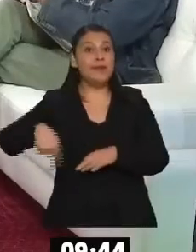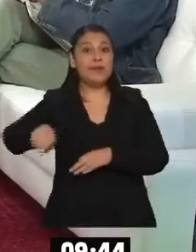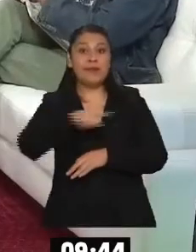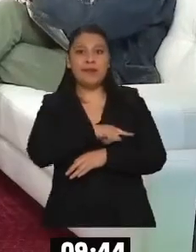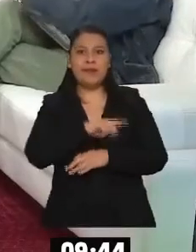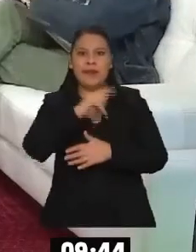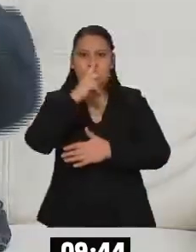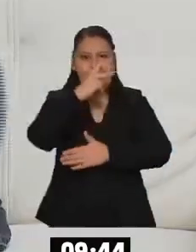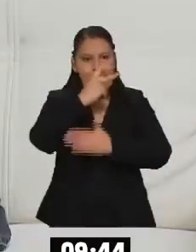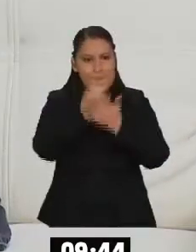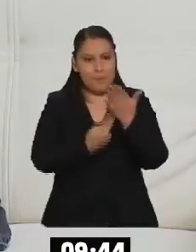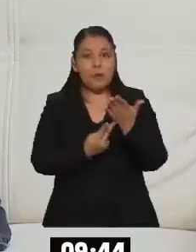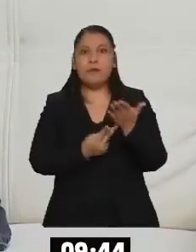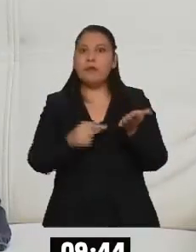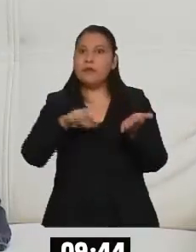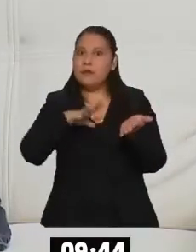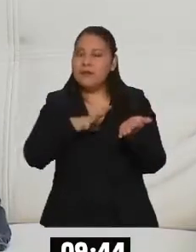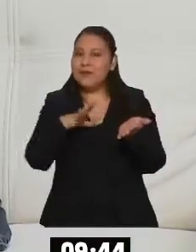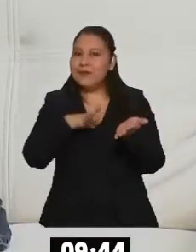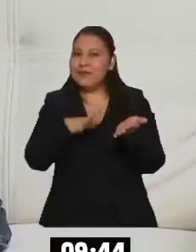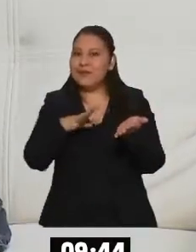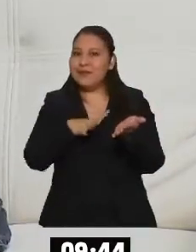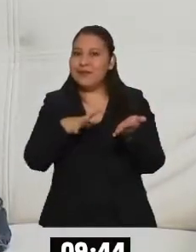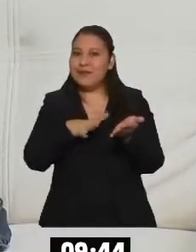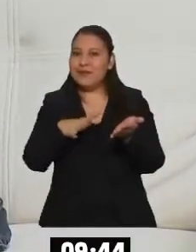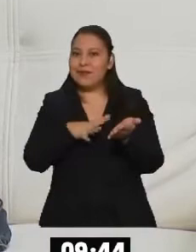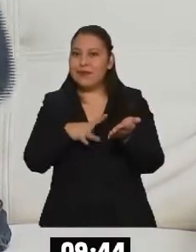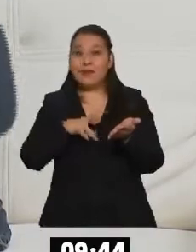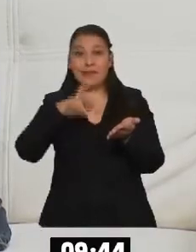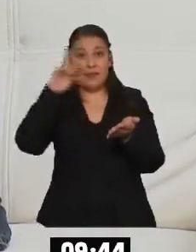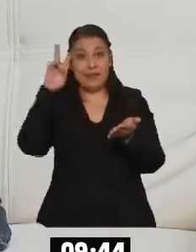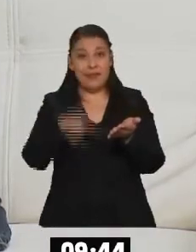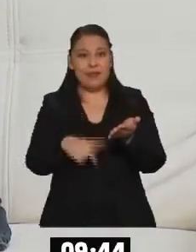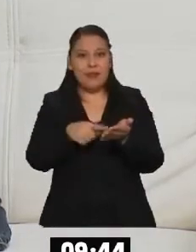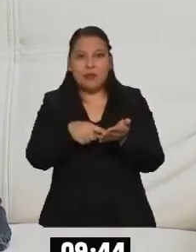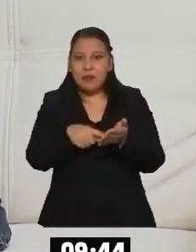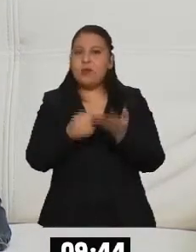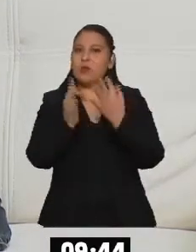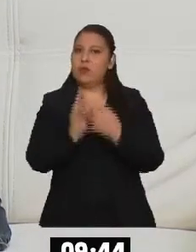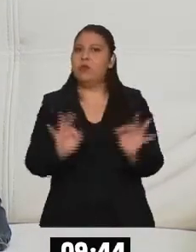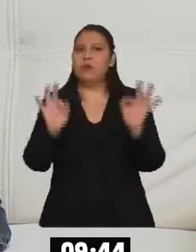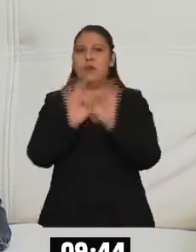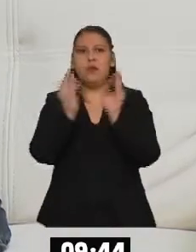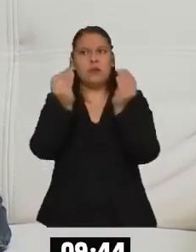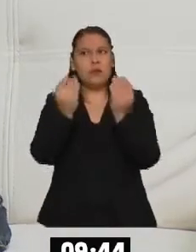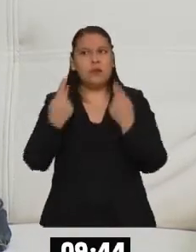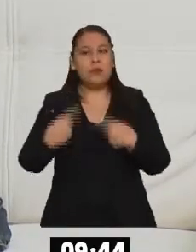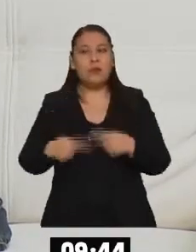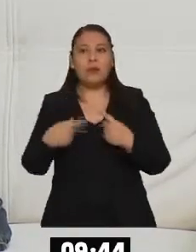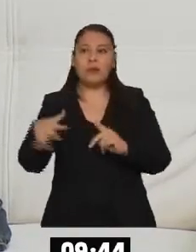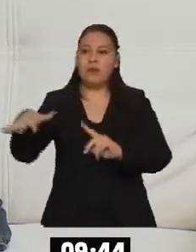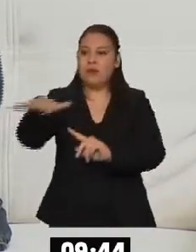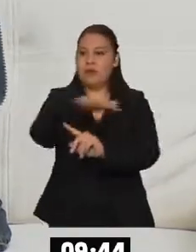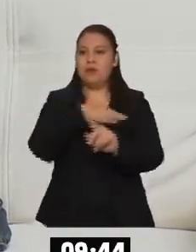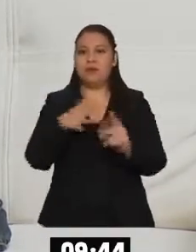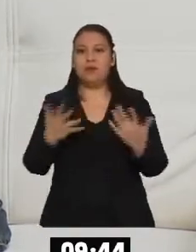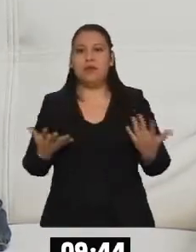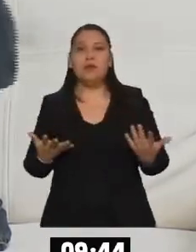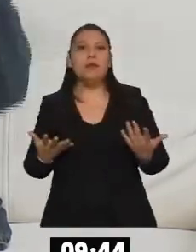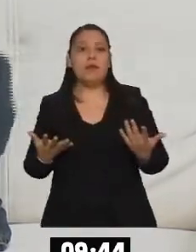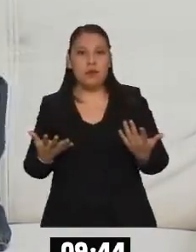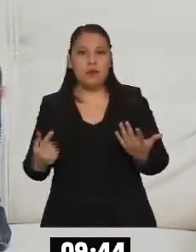proyecto que ya existe que es de veras muy importante para mucha gente que yo me atrevo a decir que